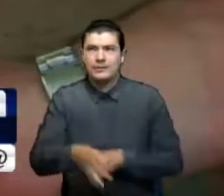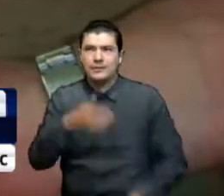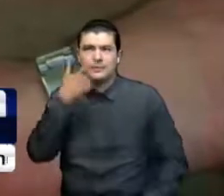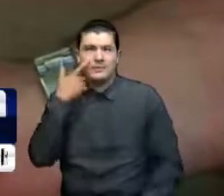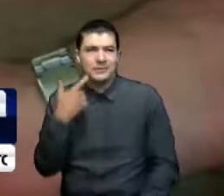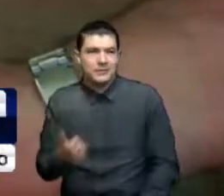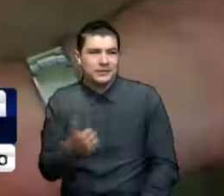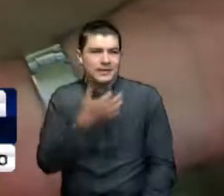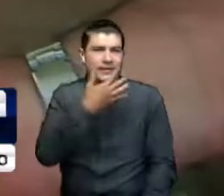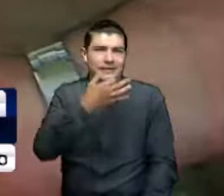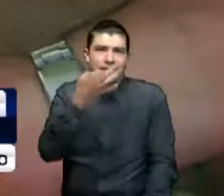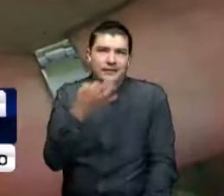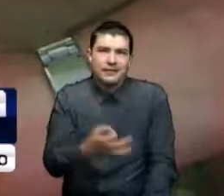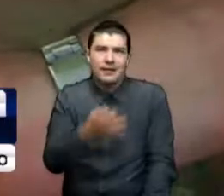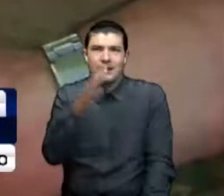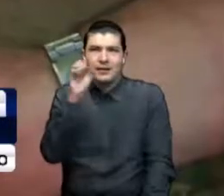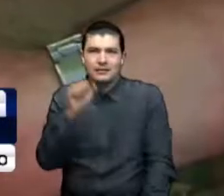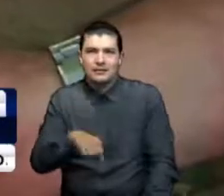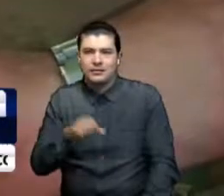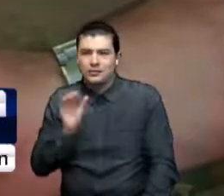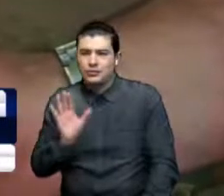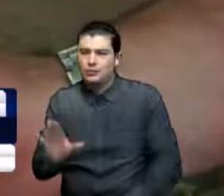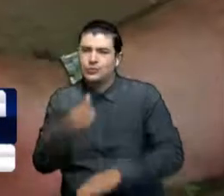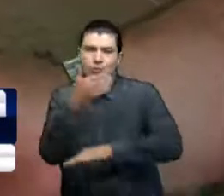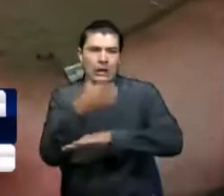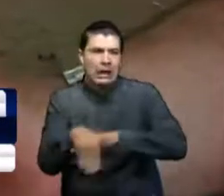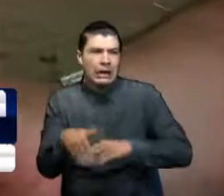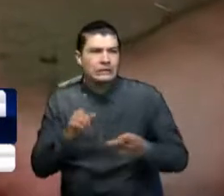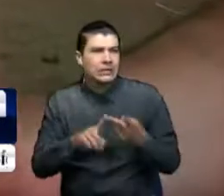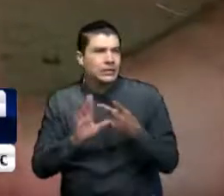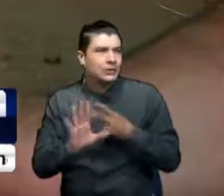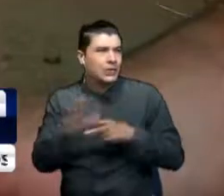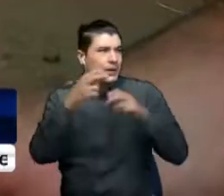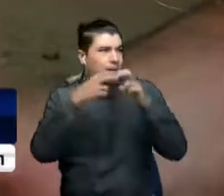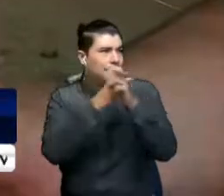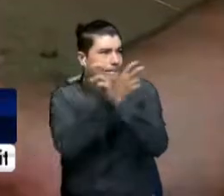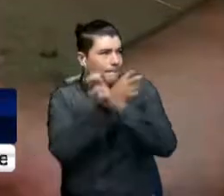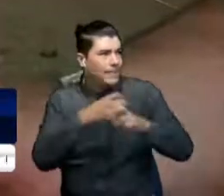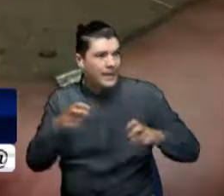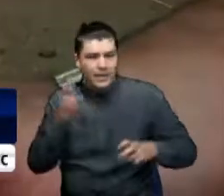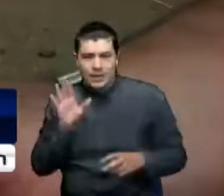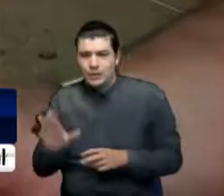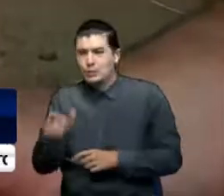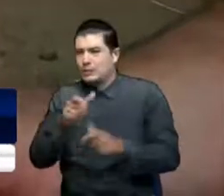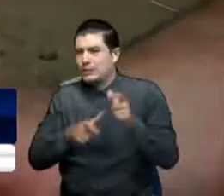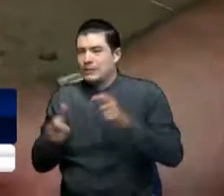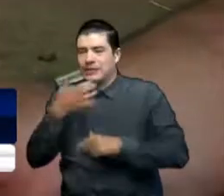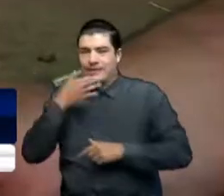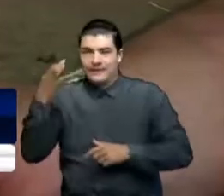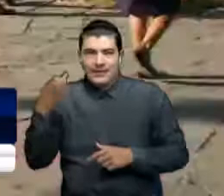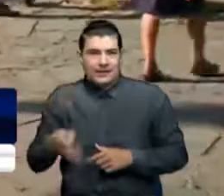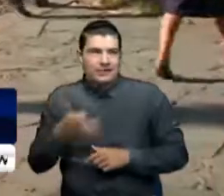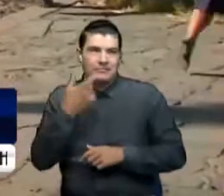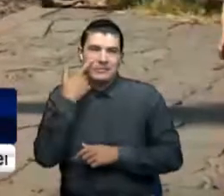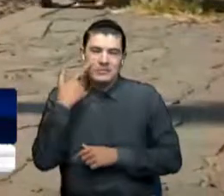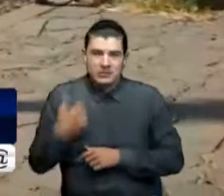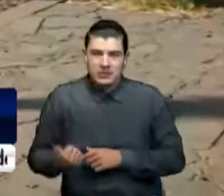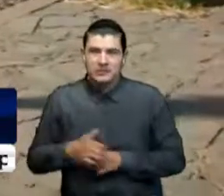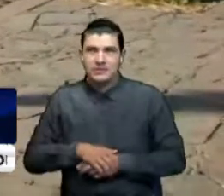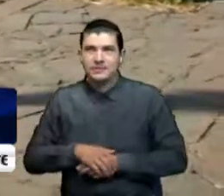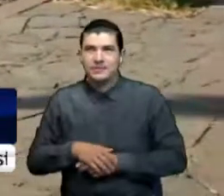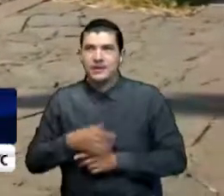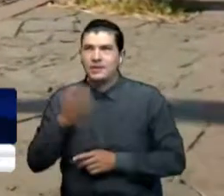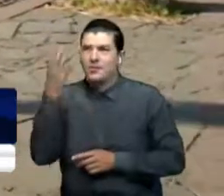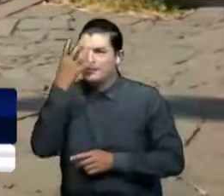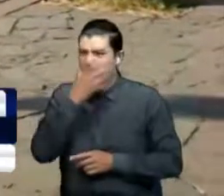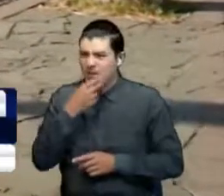realmente, sus calles, sus parques, su gente, la verdad es muy acogedores. Muy